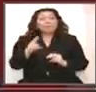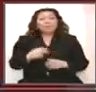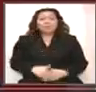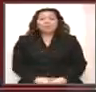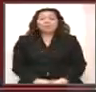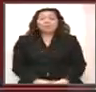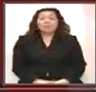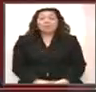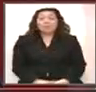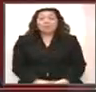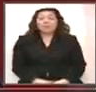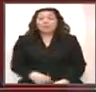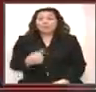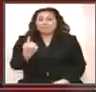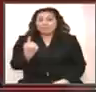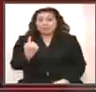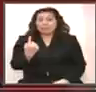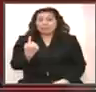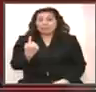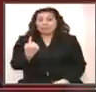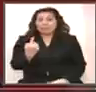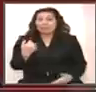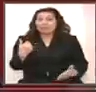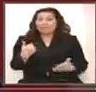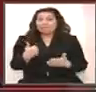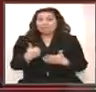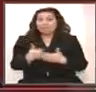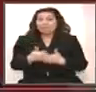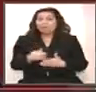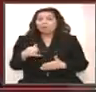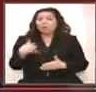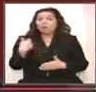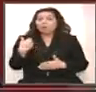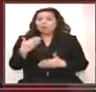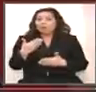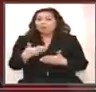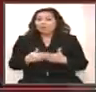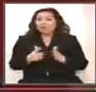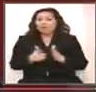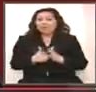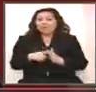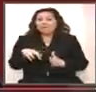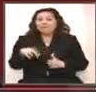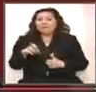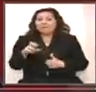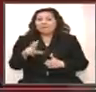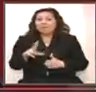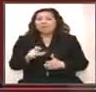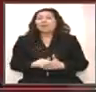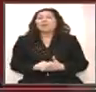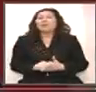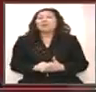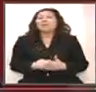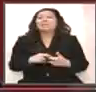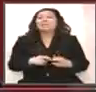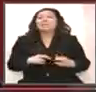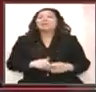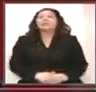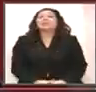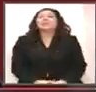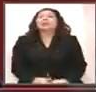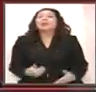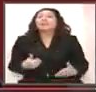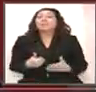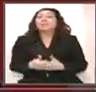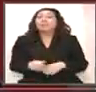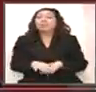Criminal. En primer lugar, frente a adolescentes infractores a la ley penal, frente a los delitos patrimoniales y